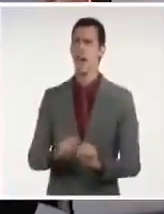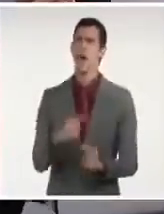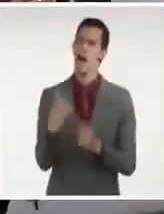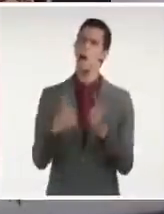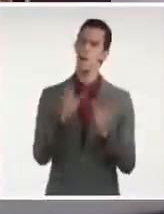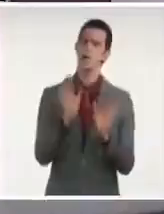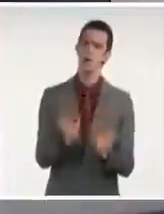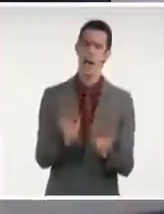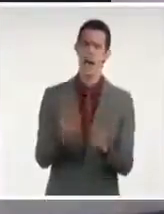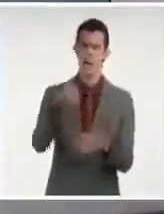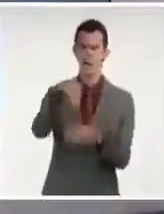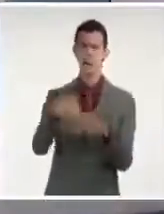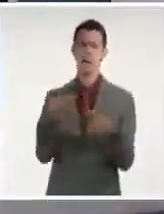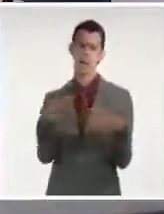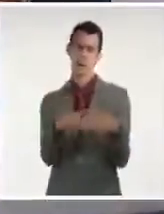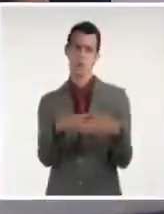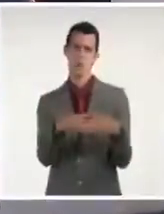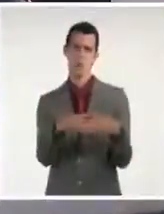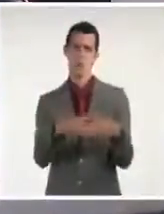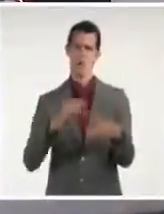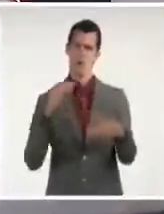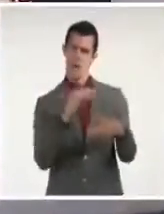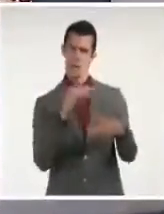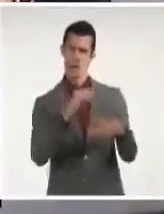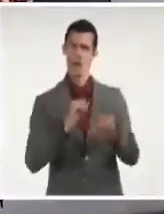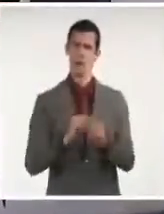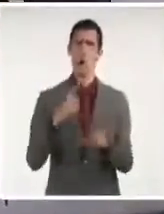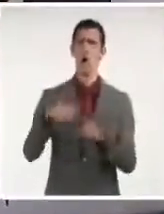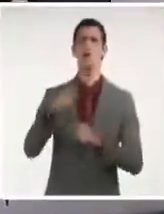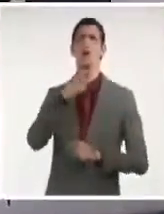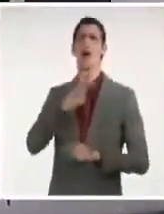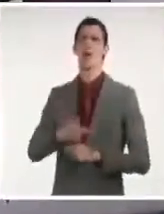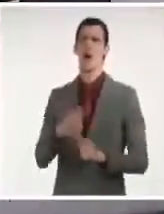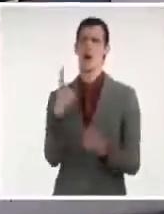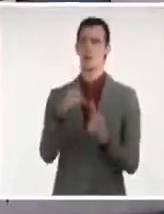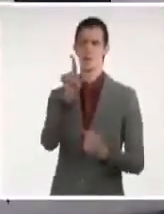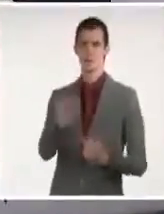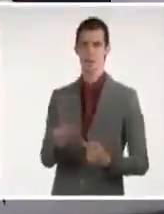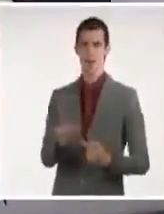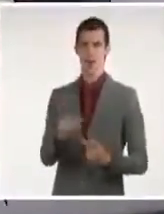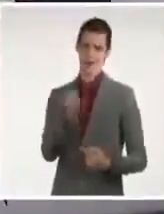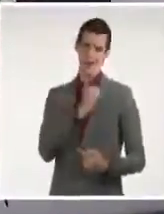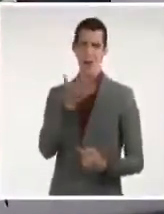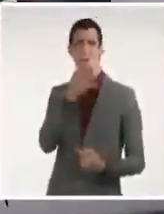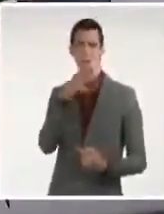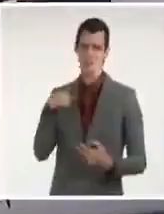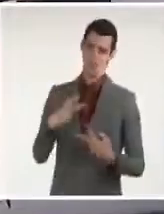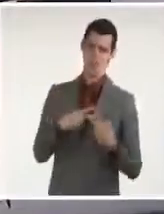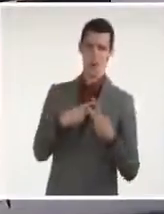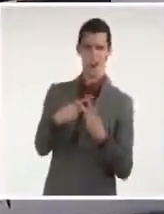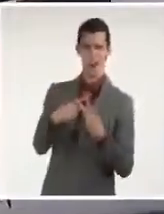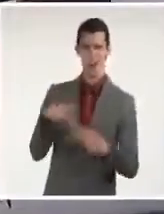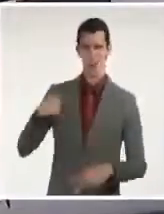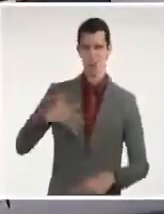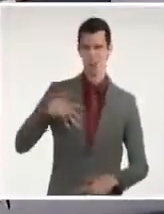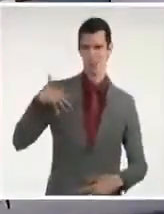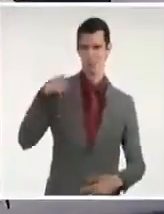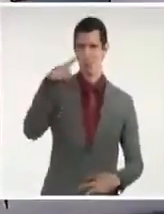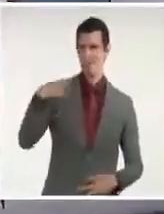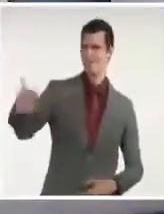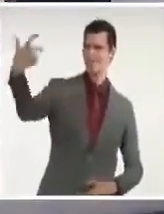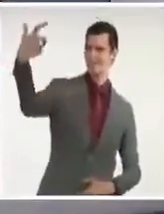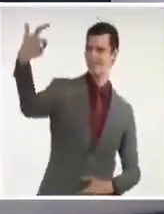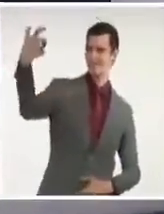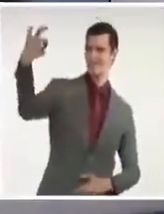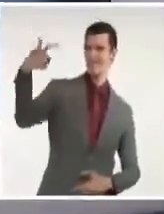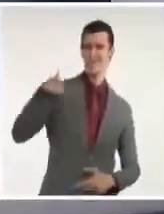que está utilizando esta situación para tener su momento de fama, su selfie heroico y llamar la atención de quienes pagan por